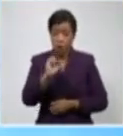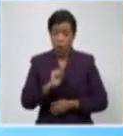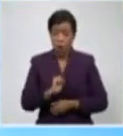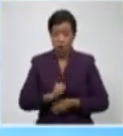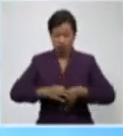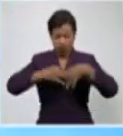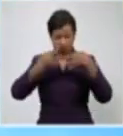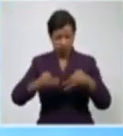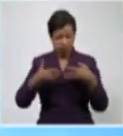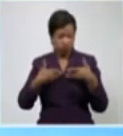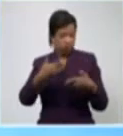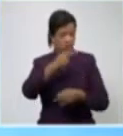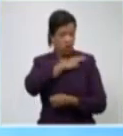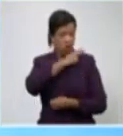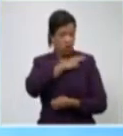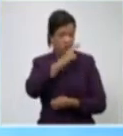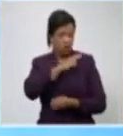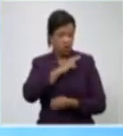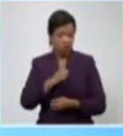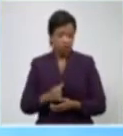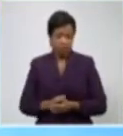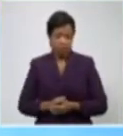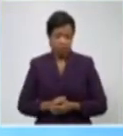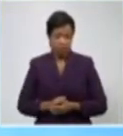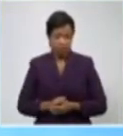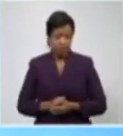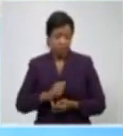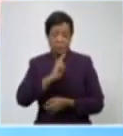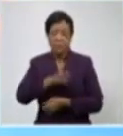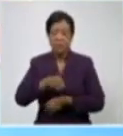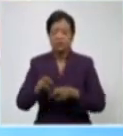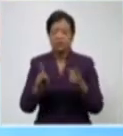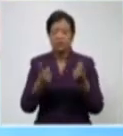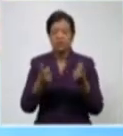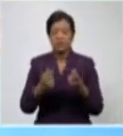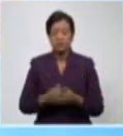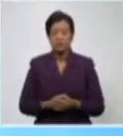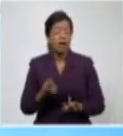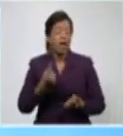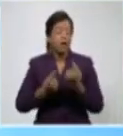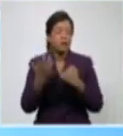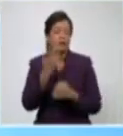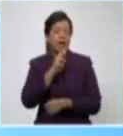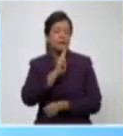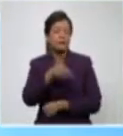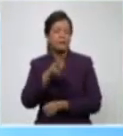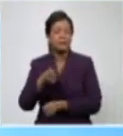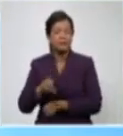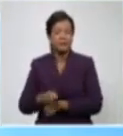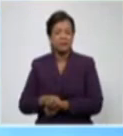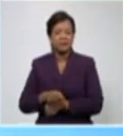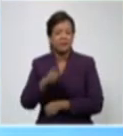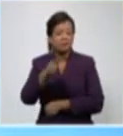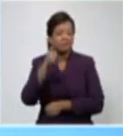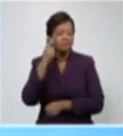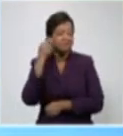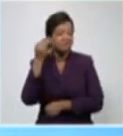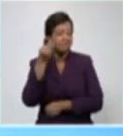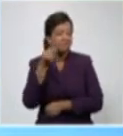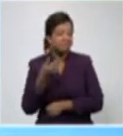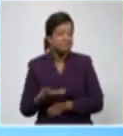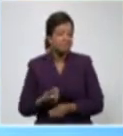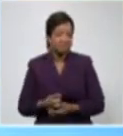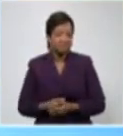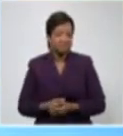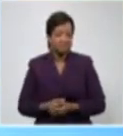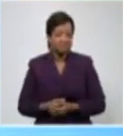verdadera autonomía, con convicción, sin órdenes que vienen de algún lugar? ¿Qué creen ustedes? Les